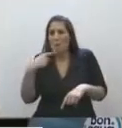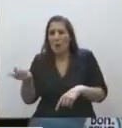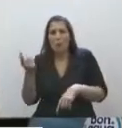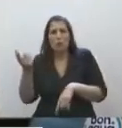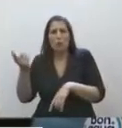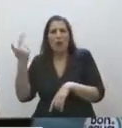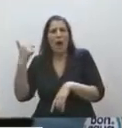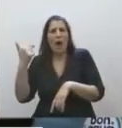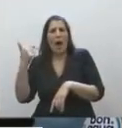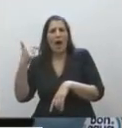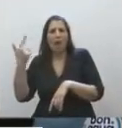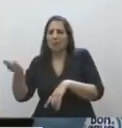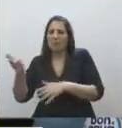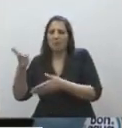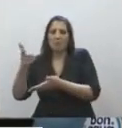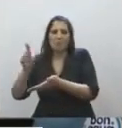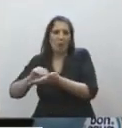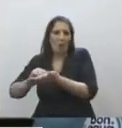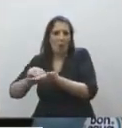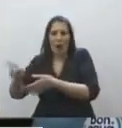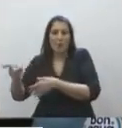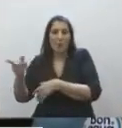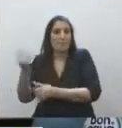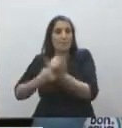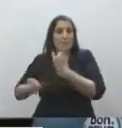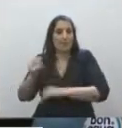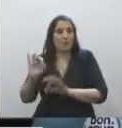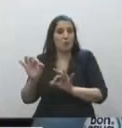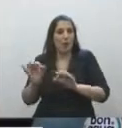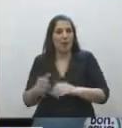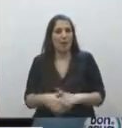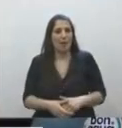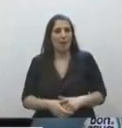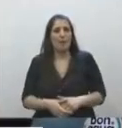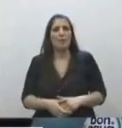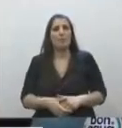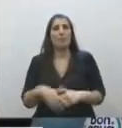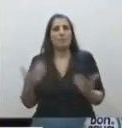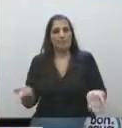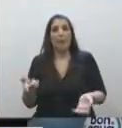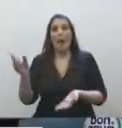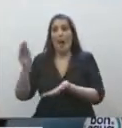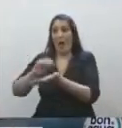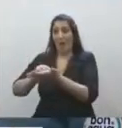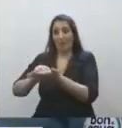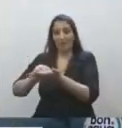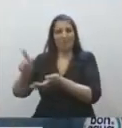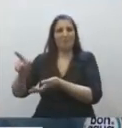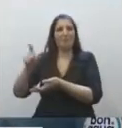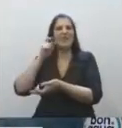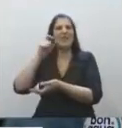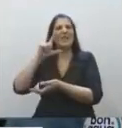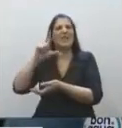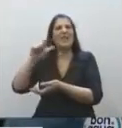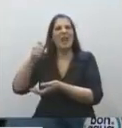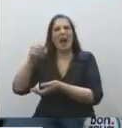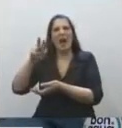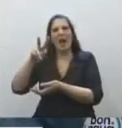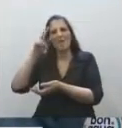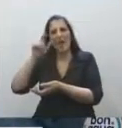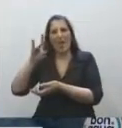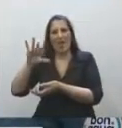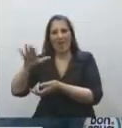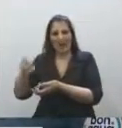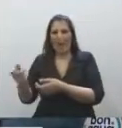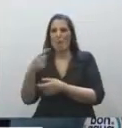doy una pastillita, aborta, y la vuelve a mandar al colchón donde le espera el primo y otra persona más. O sea, una locura de todo punto de vista,